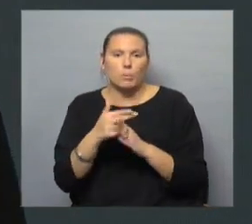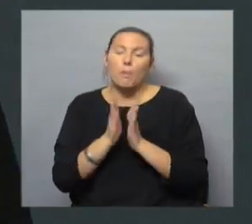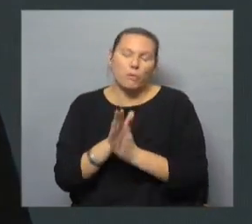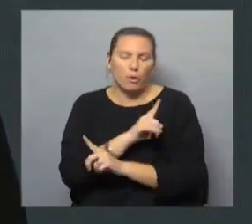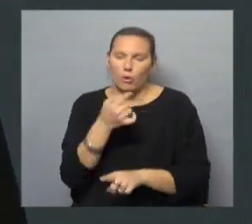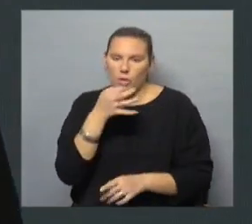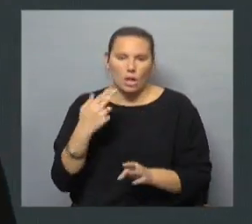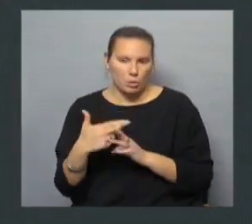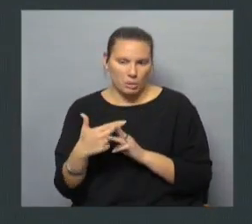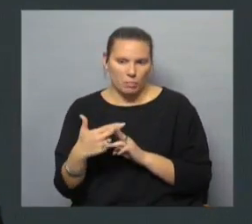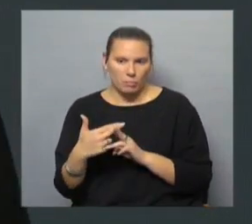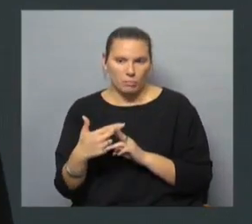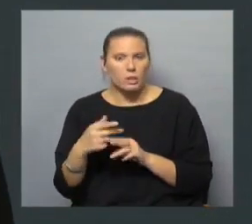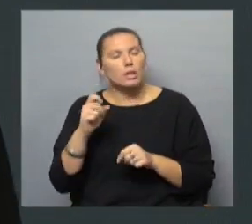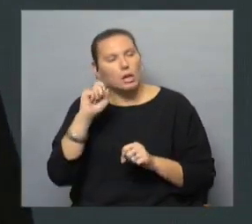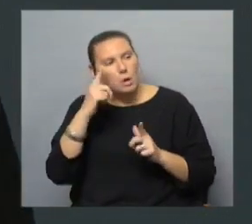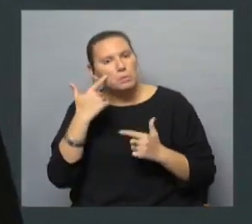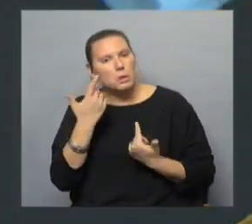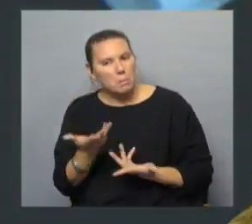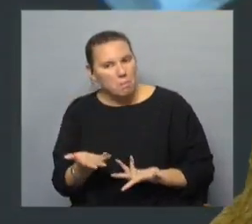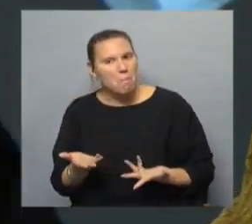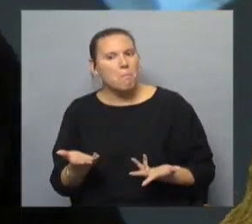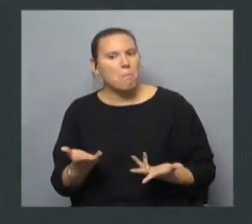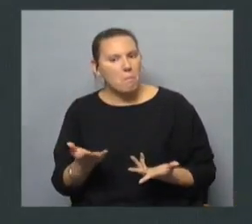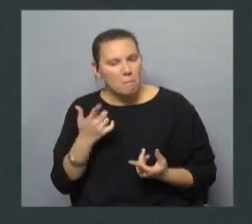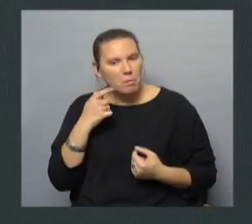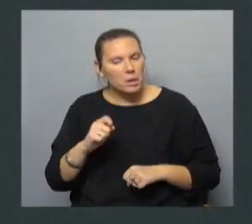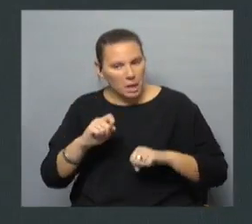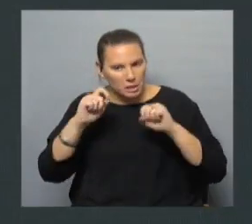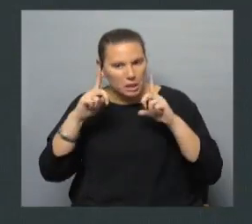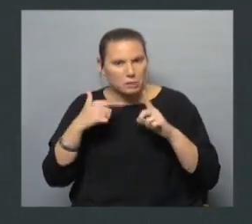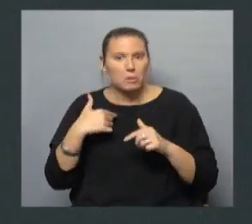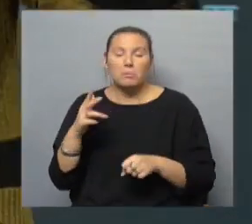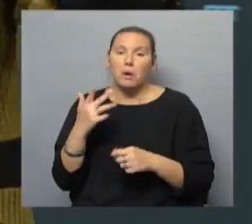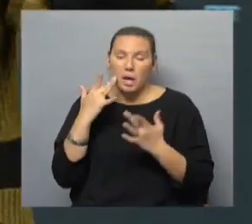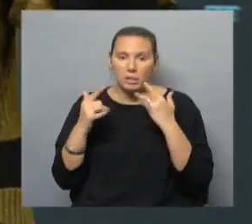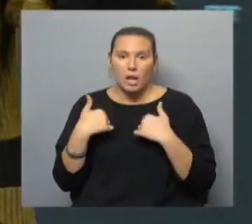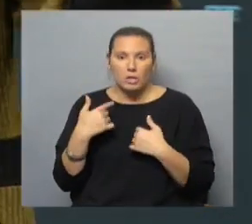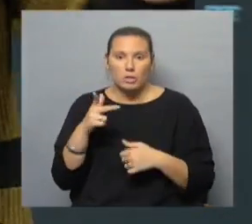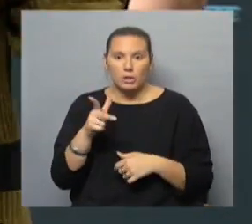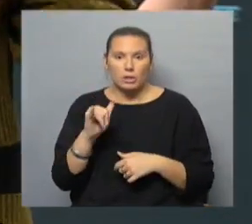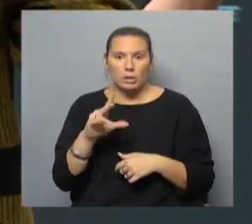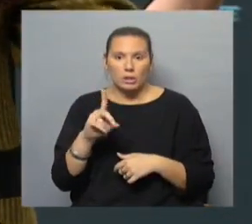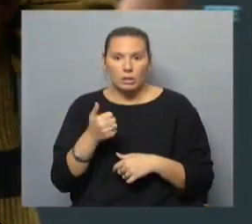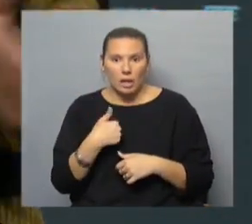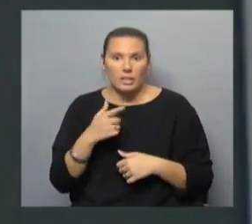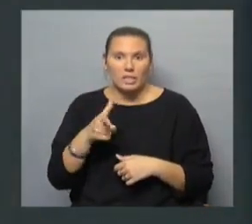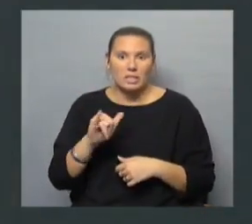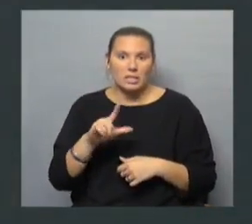Hilda. Qué observador, Pablo. Qué buen detalle. Eres una pista. O sea, yo con tanto Hilda, yo soy